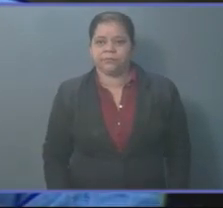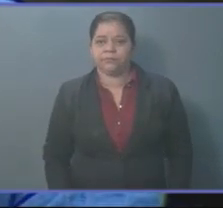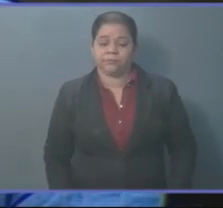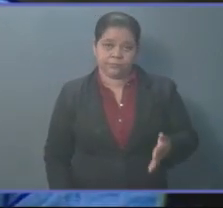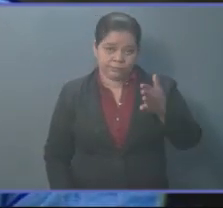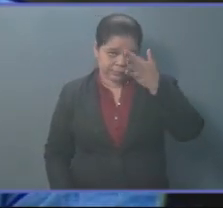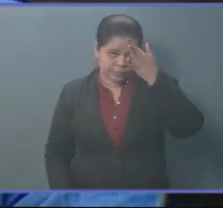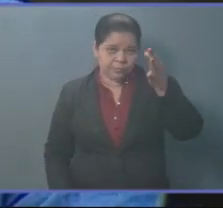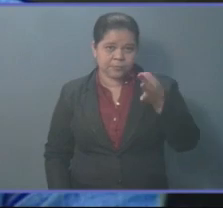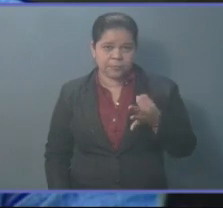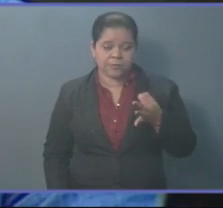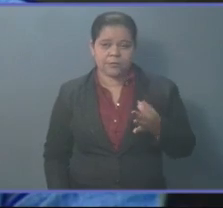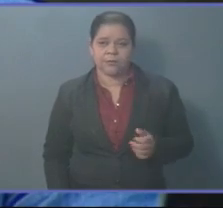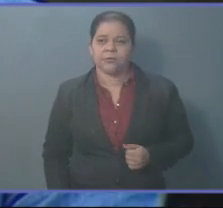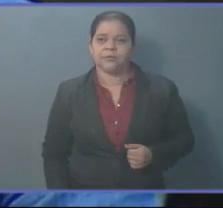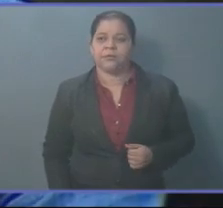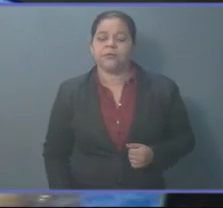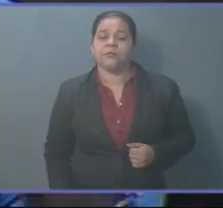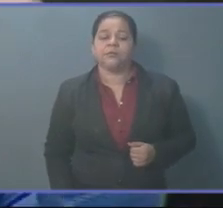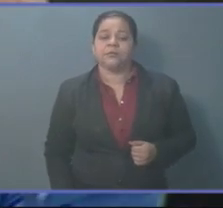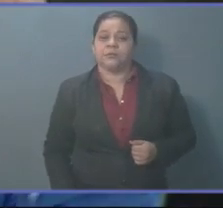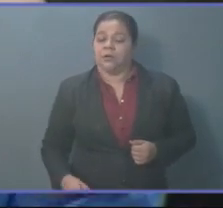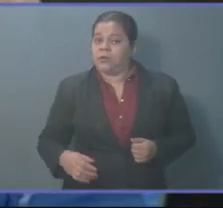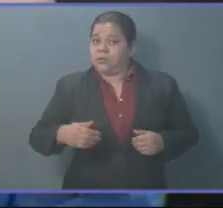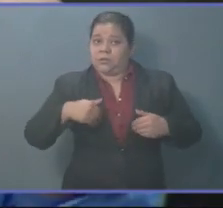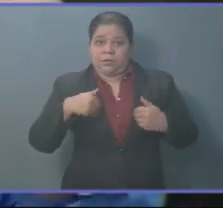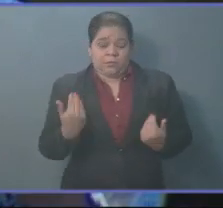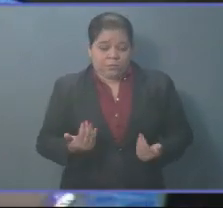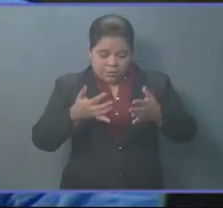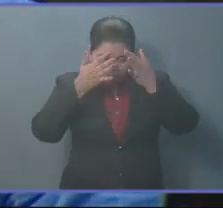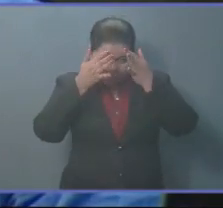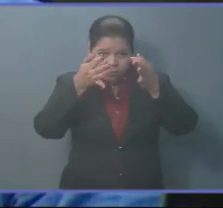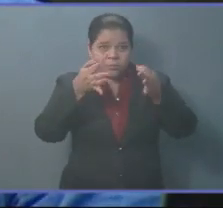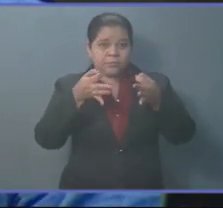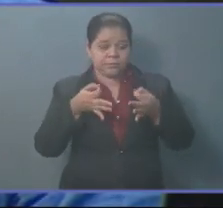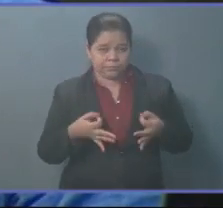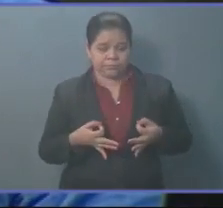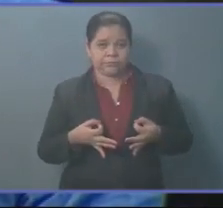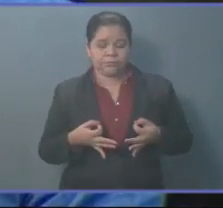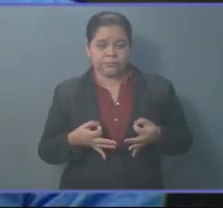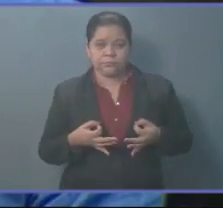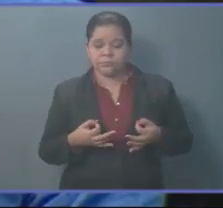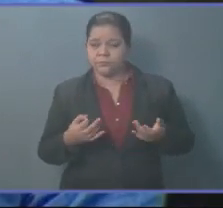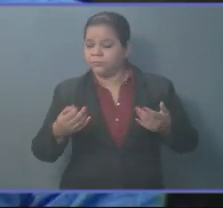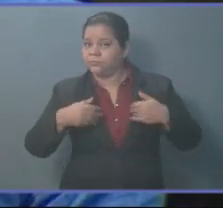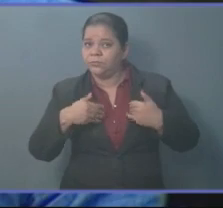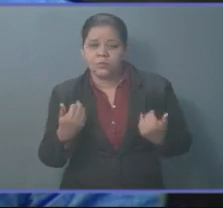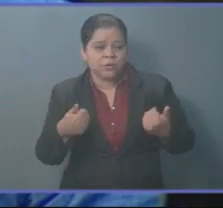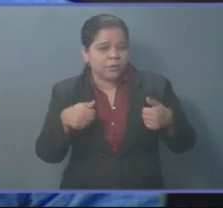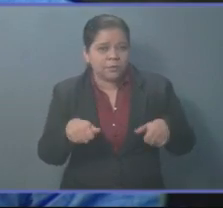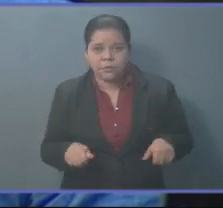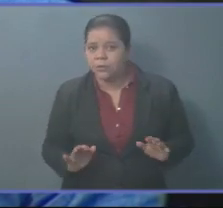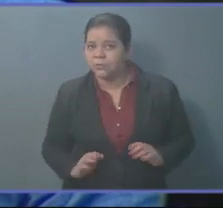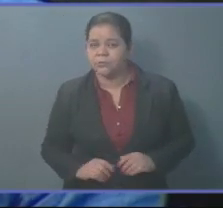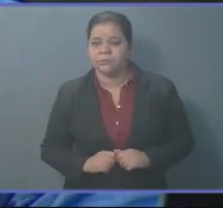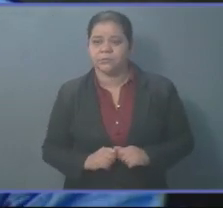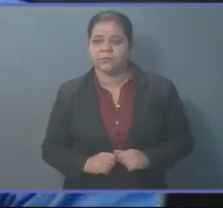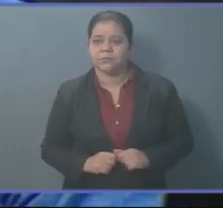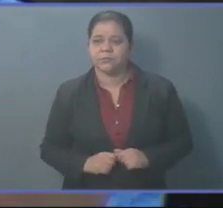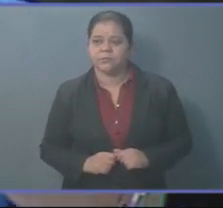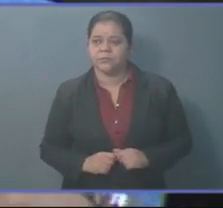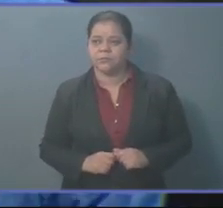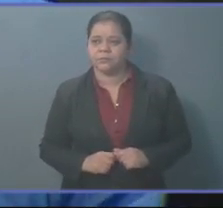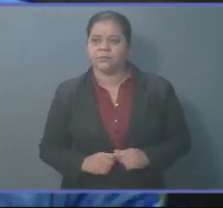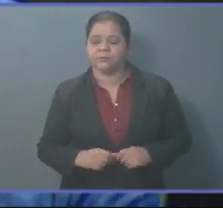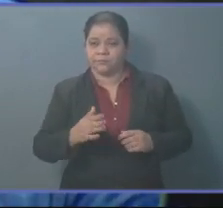Creo que mientras no exista la voluntad, no van a haber consensos. Creo